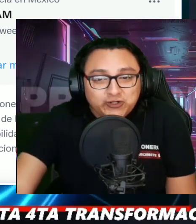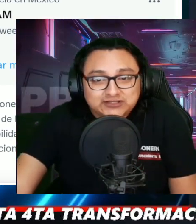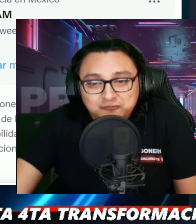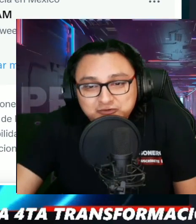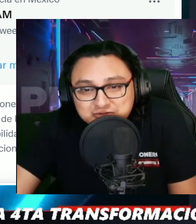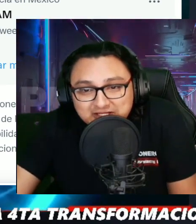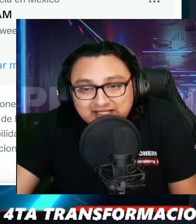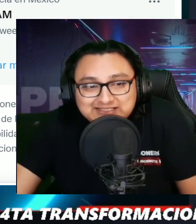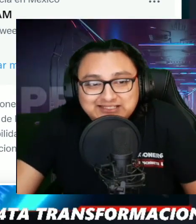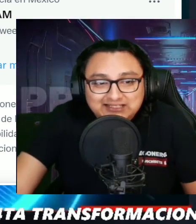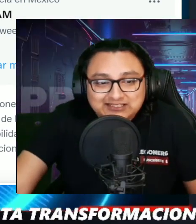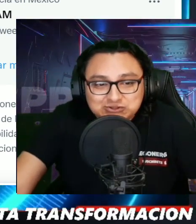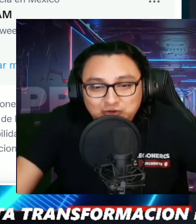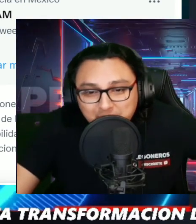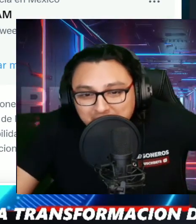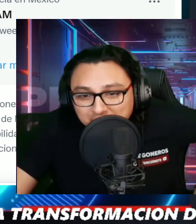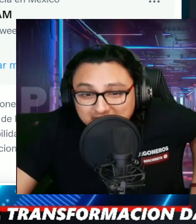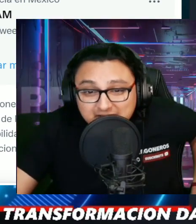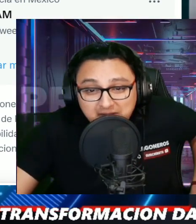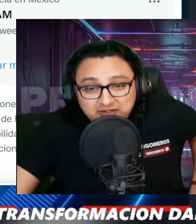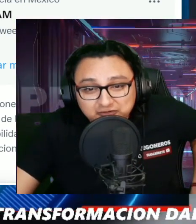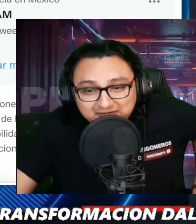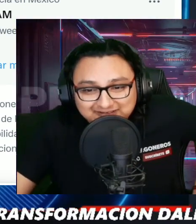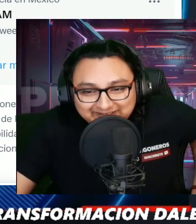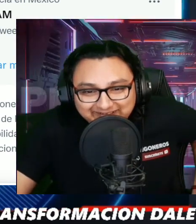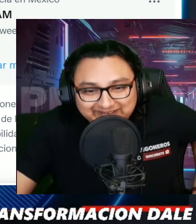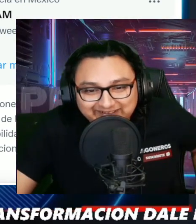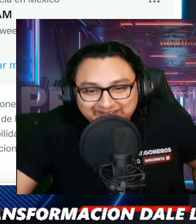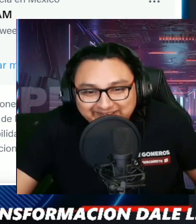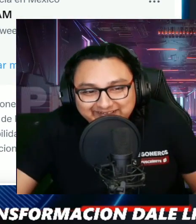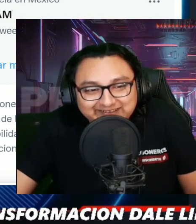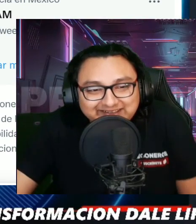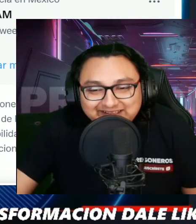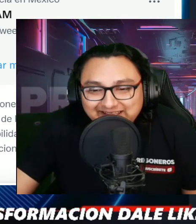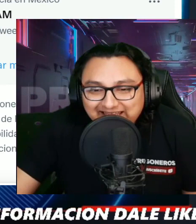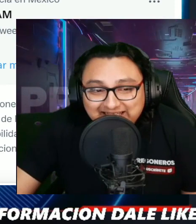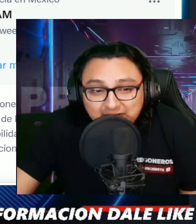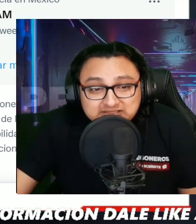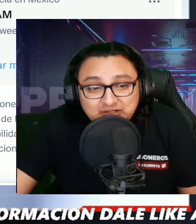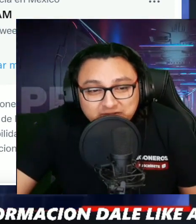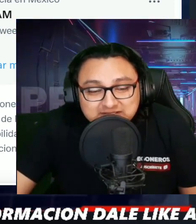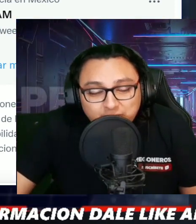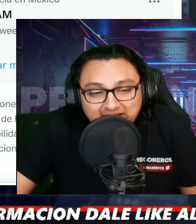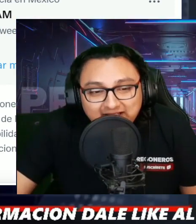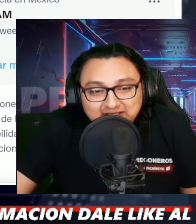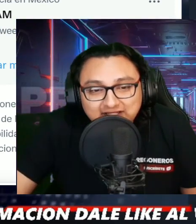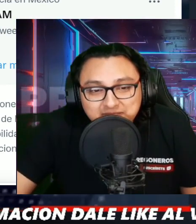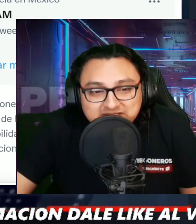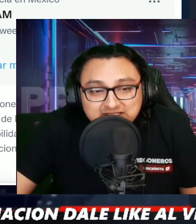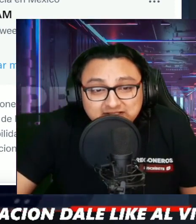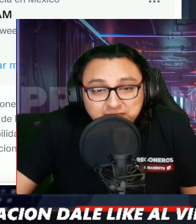demócrata Fox es grande solo, pero de tamaño. El cabeza hueca